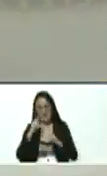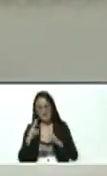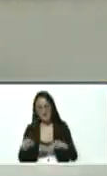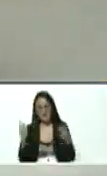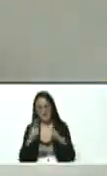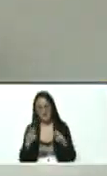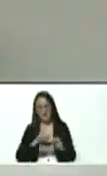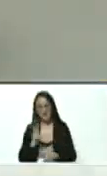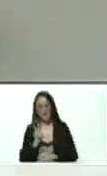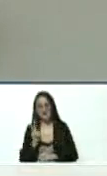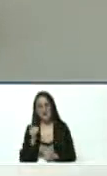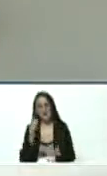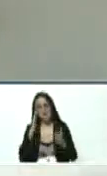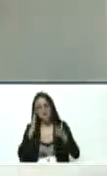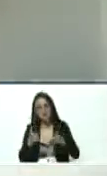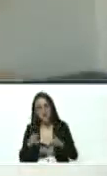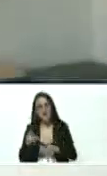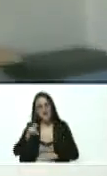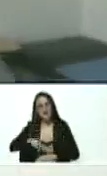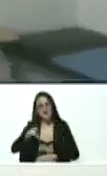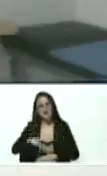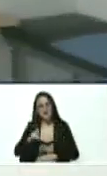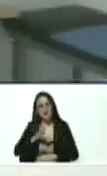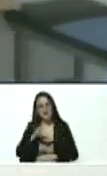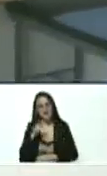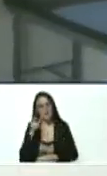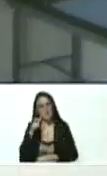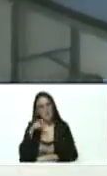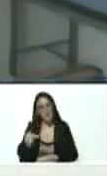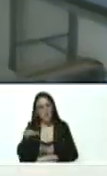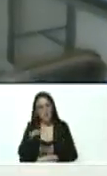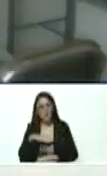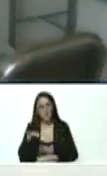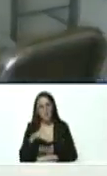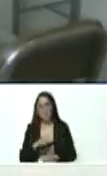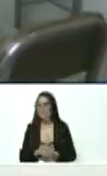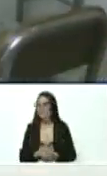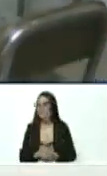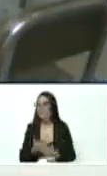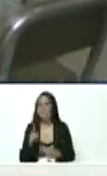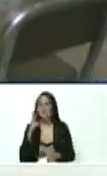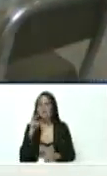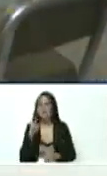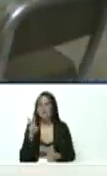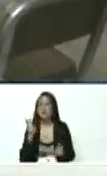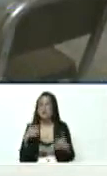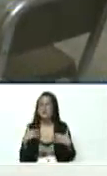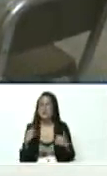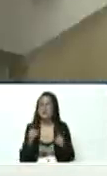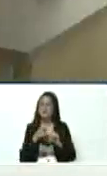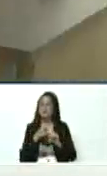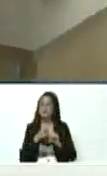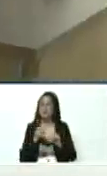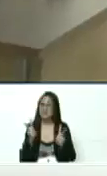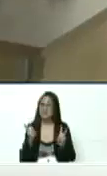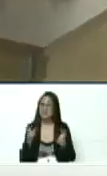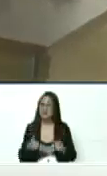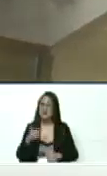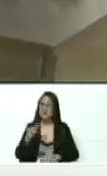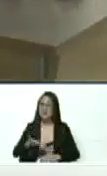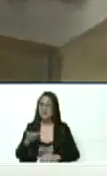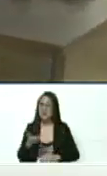investigación de Venezuela estén orientadas a las necesidades del país y del pueblo. Y por eso la salud es un área priorizada desde el punto de vista